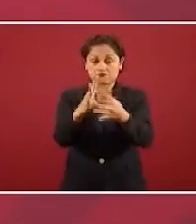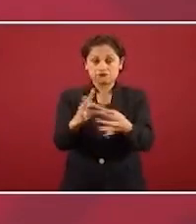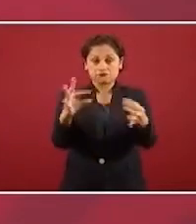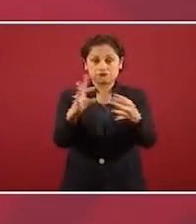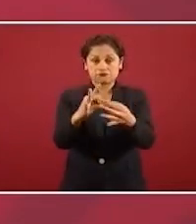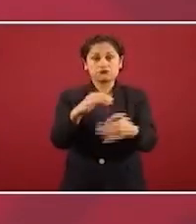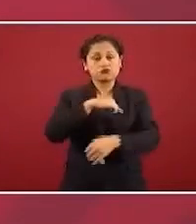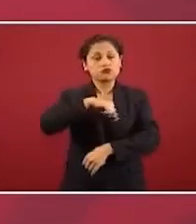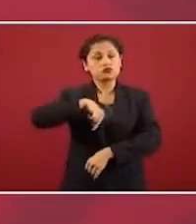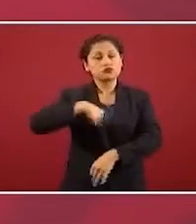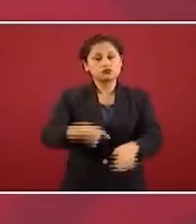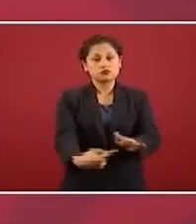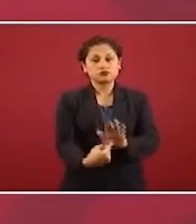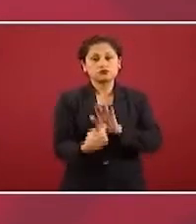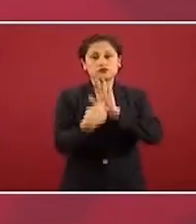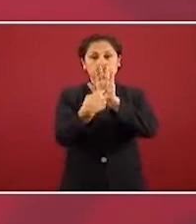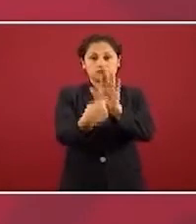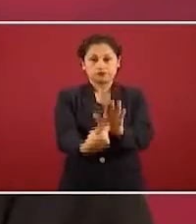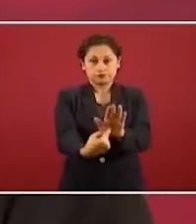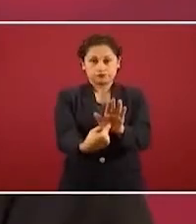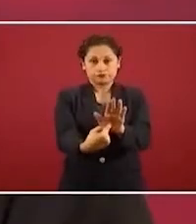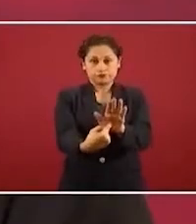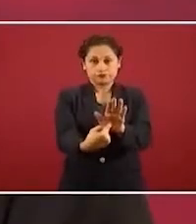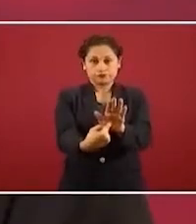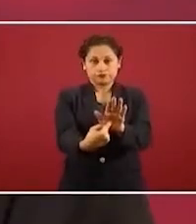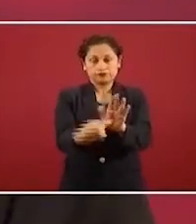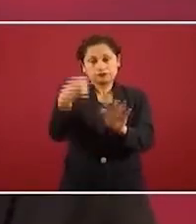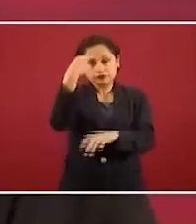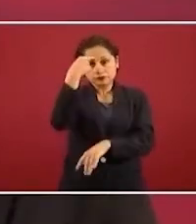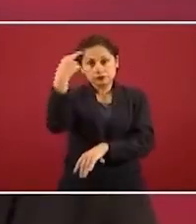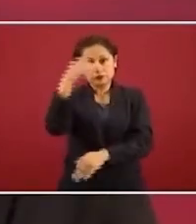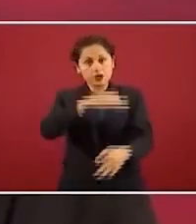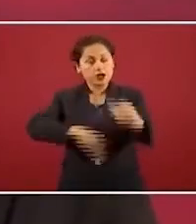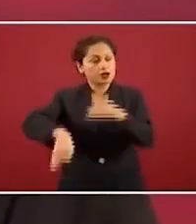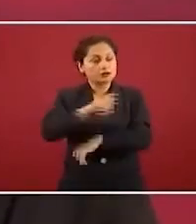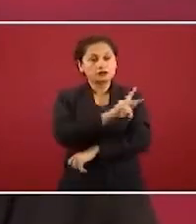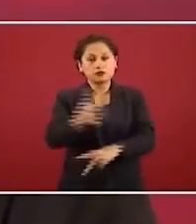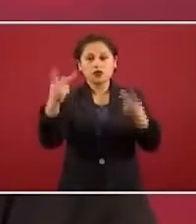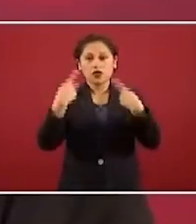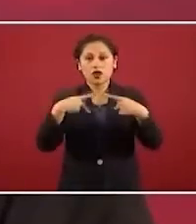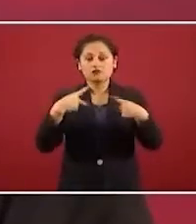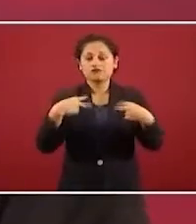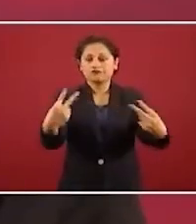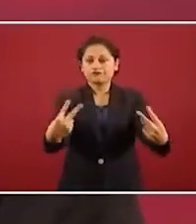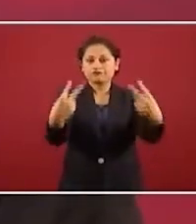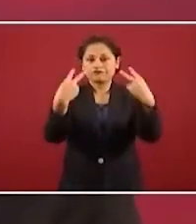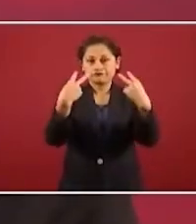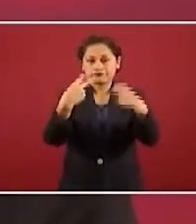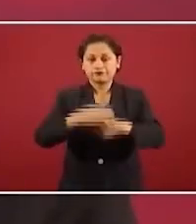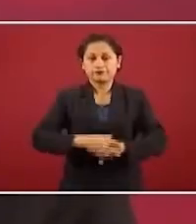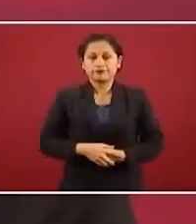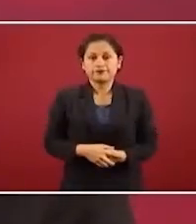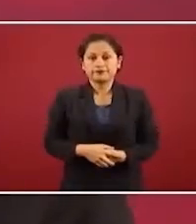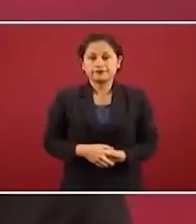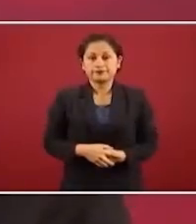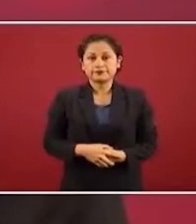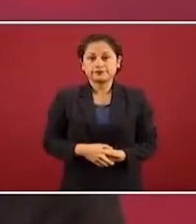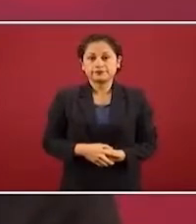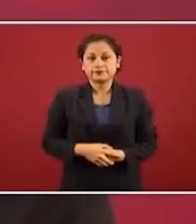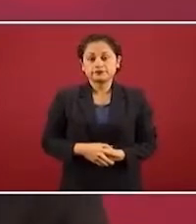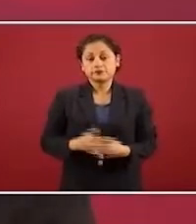presentar que vamos a rendir al pueblo de México quiero de nuevo